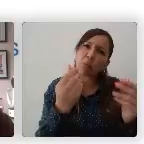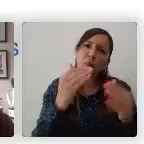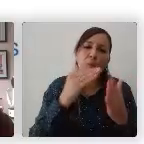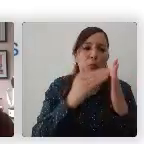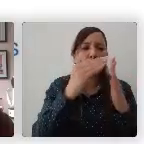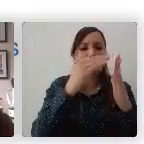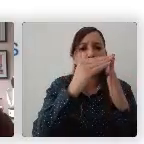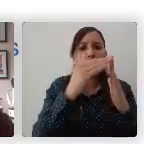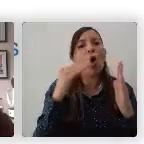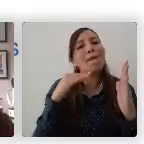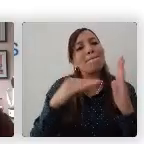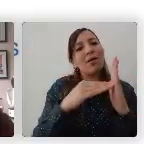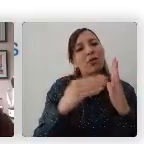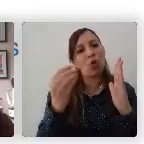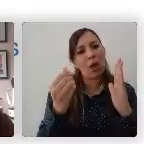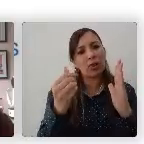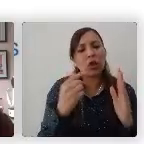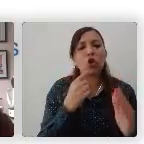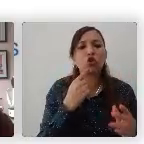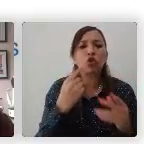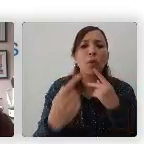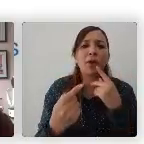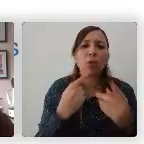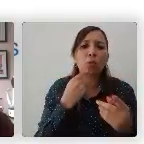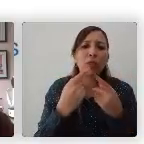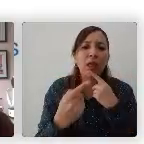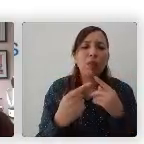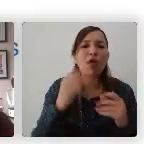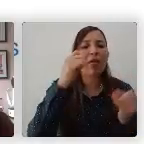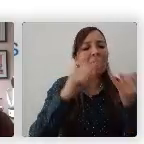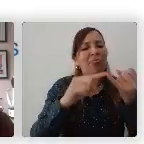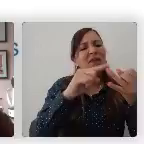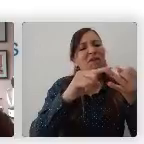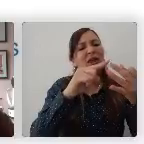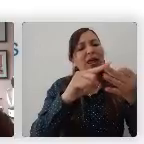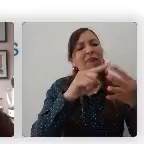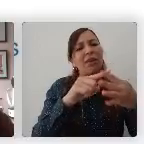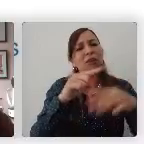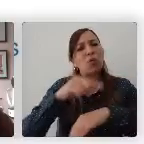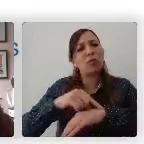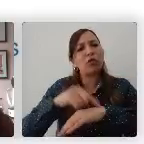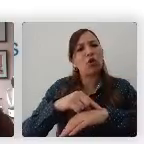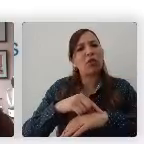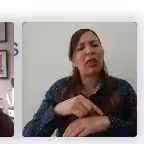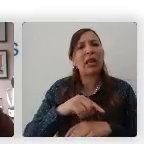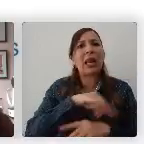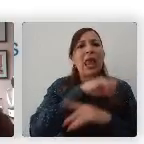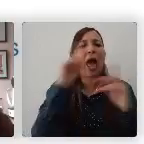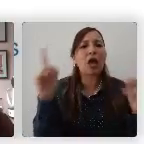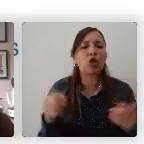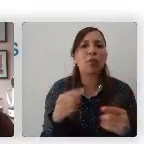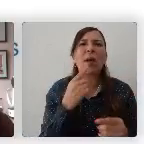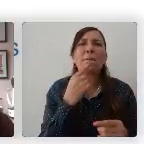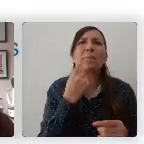medio alto que estas encuestas fueron realizadas en diferentes momentos del año y nos hemos enfocado en aquellos que mencionaron